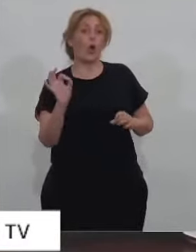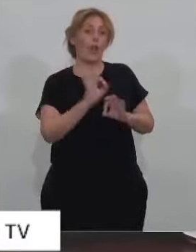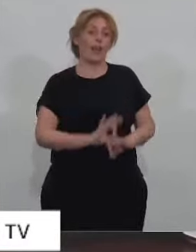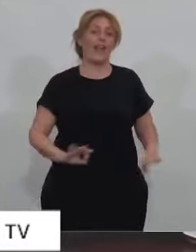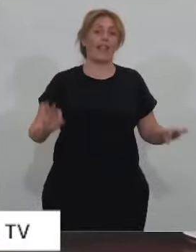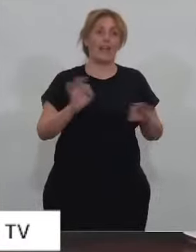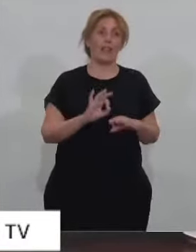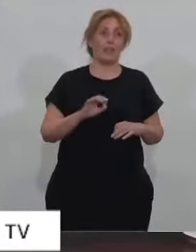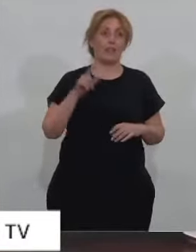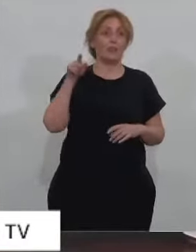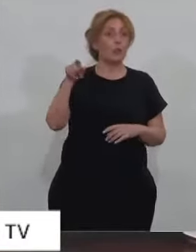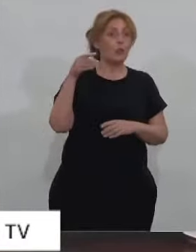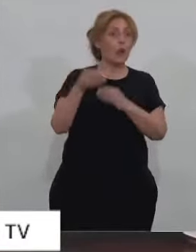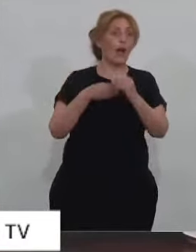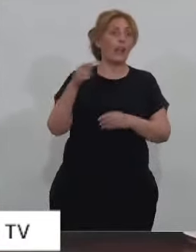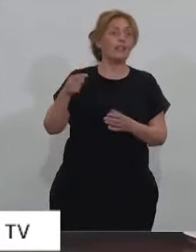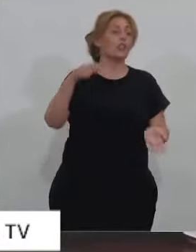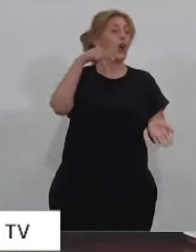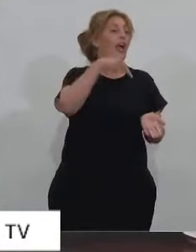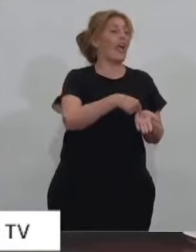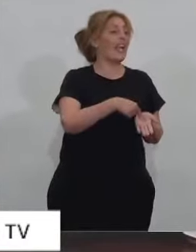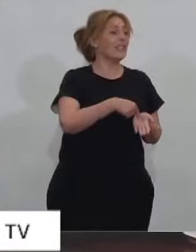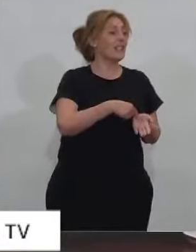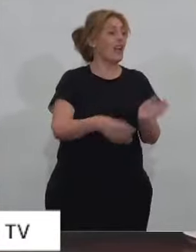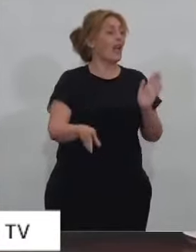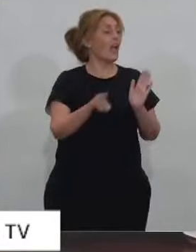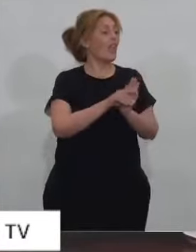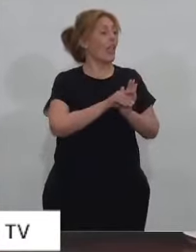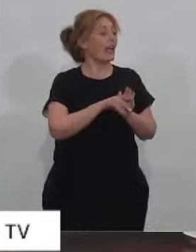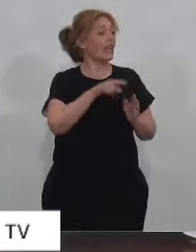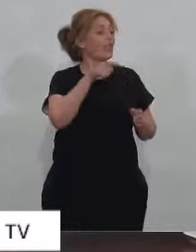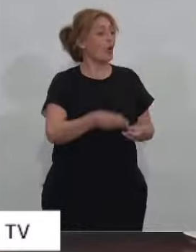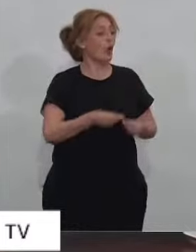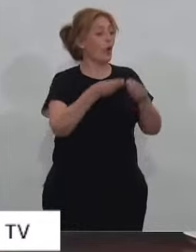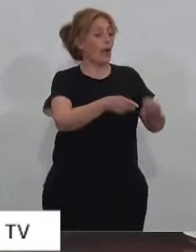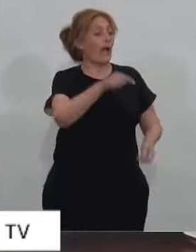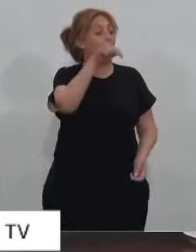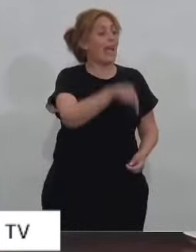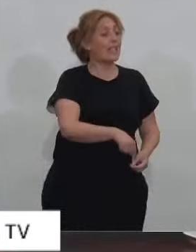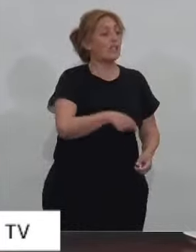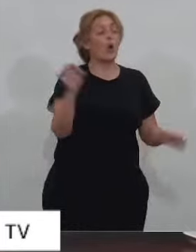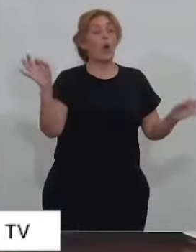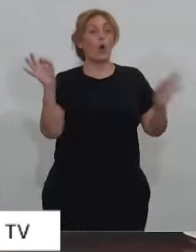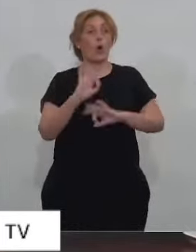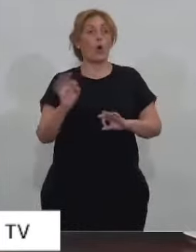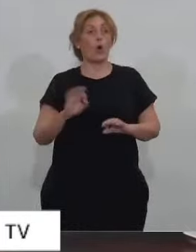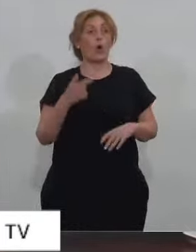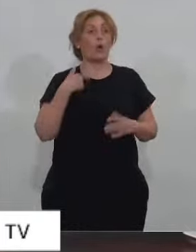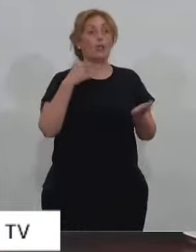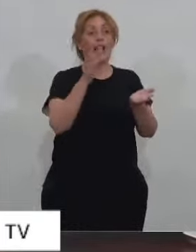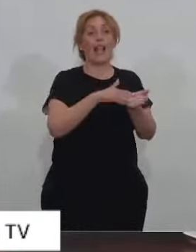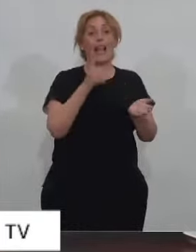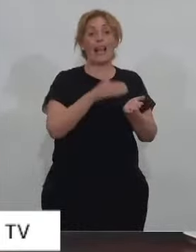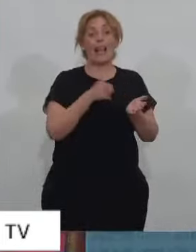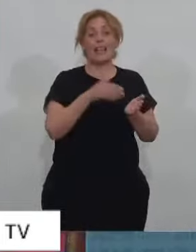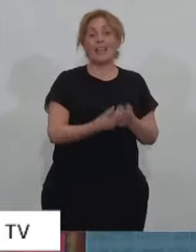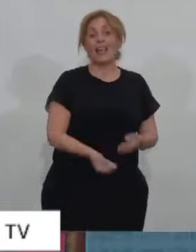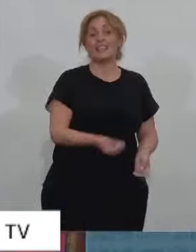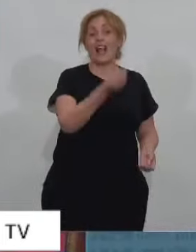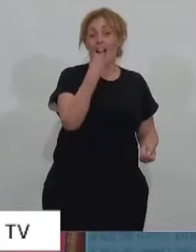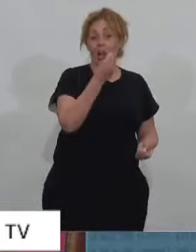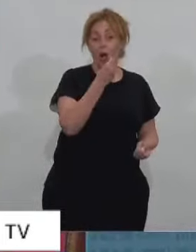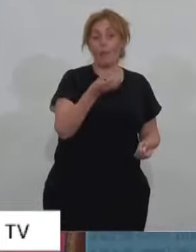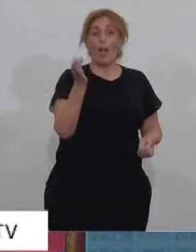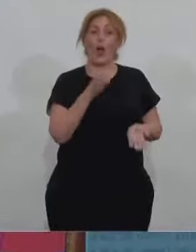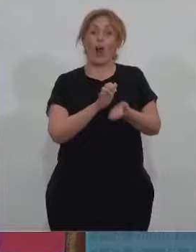decreto encima de la mesa y decir, estos son lentejas, si quiere se las come y si no las deja. Por lo tanto, punto